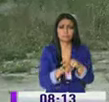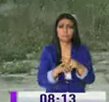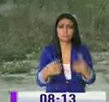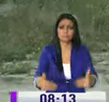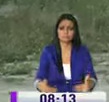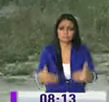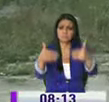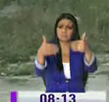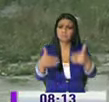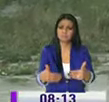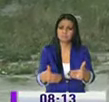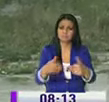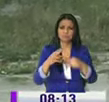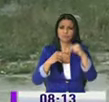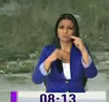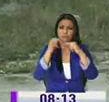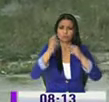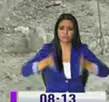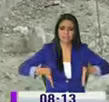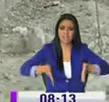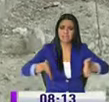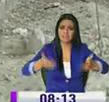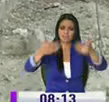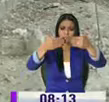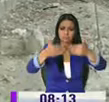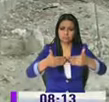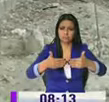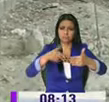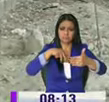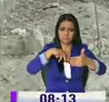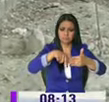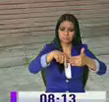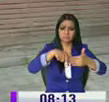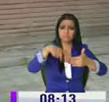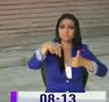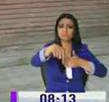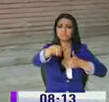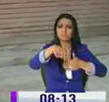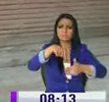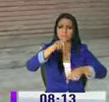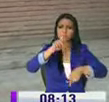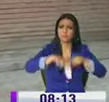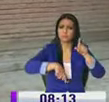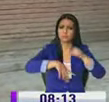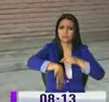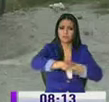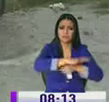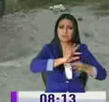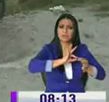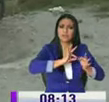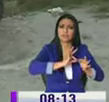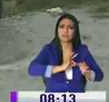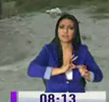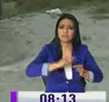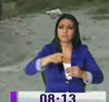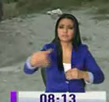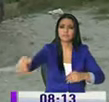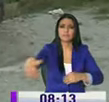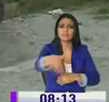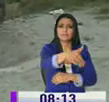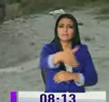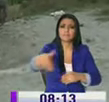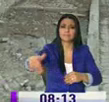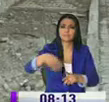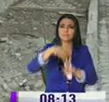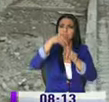en la mitad de la calle huayna cápac inhabilitando el paso de los vecinos del sector de marianistas hacia la vía principal los